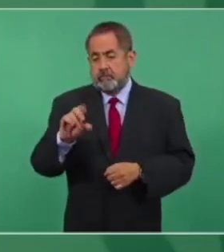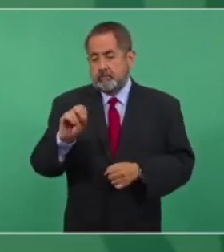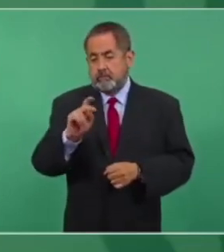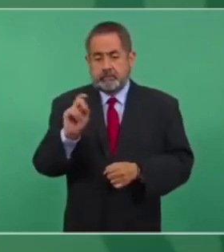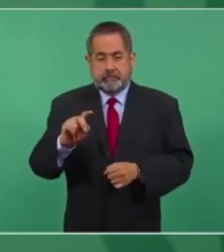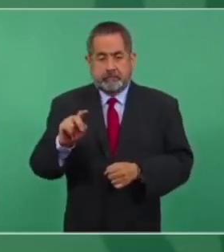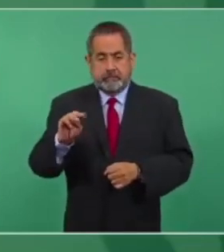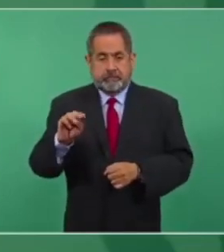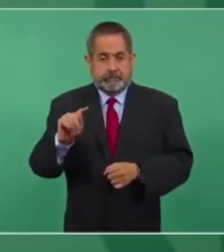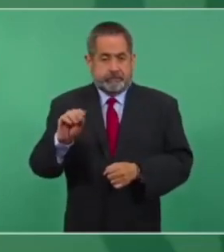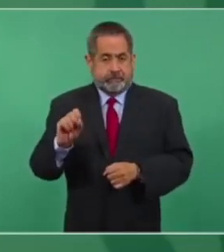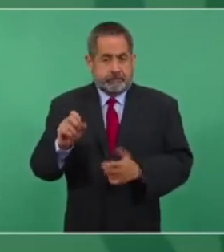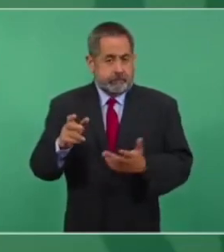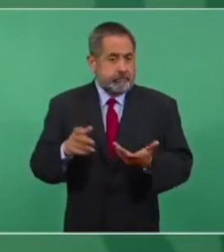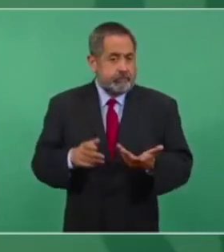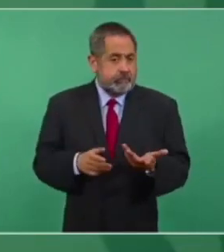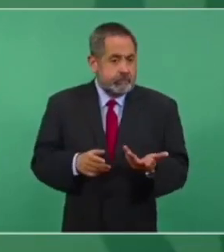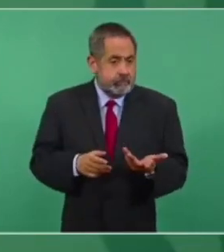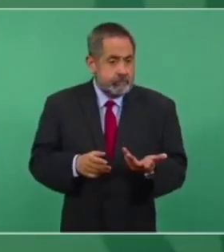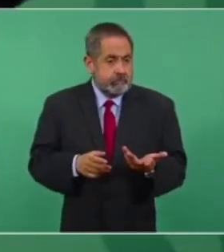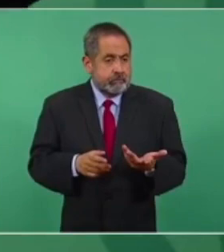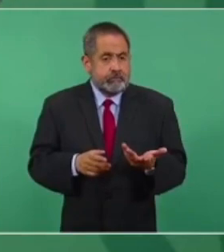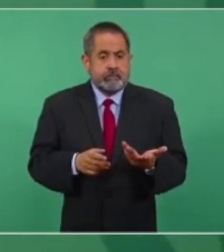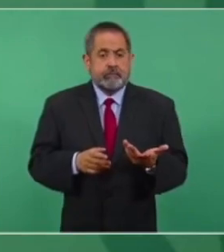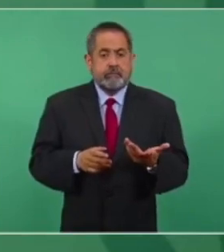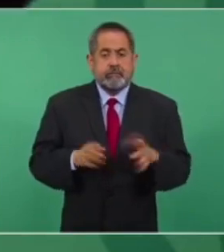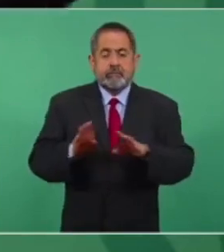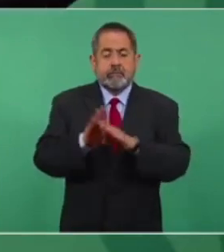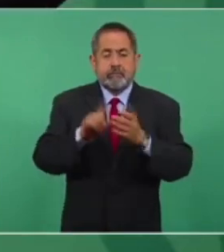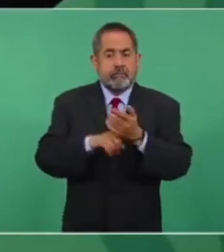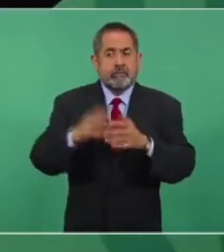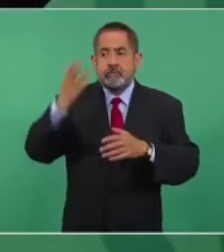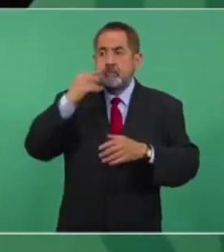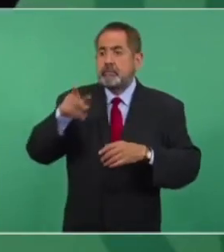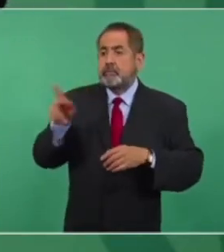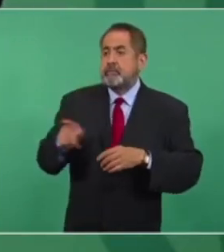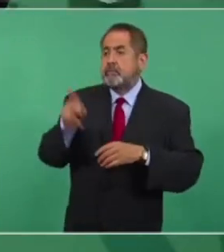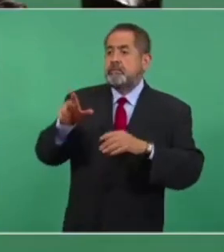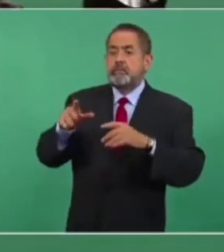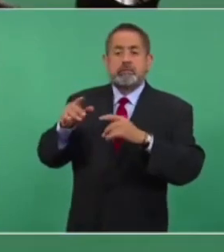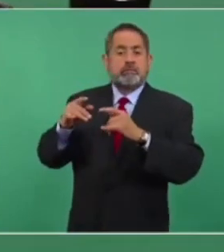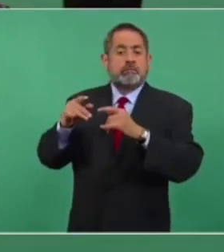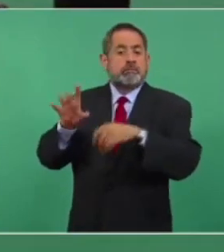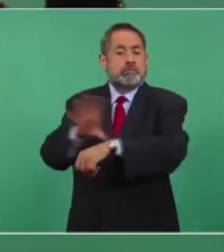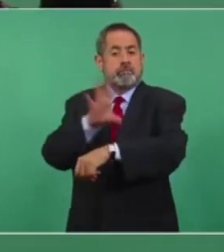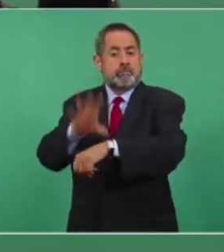60, pues no estaba electrificado el país